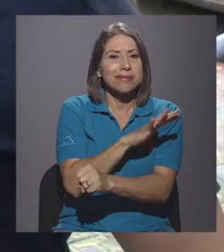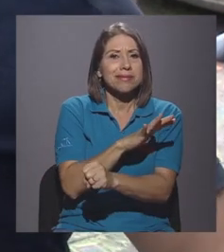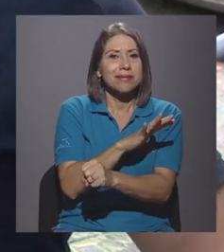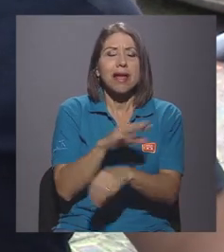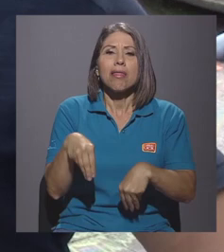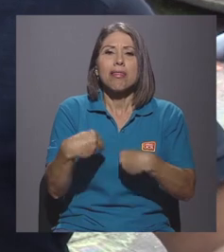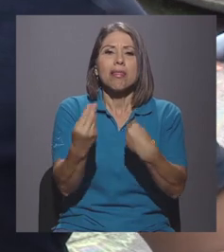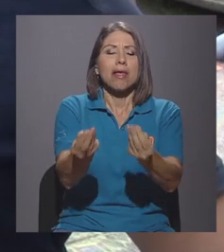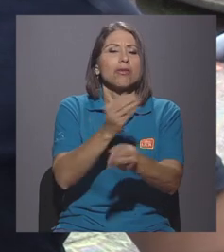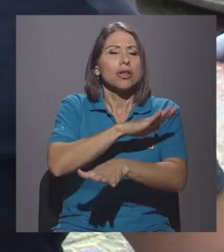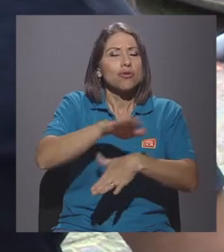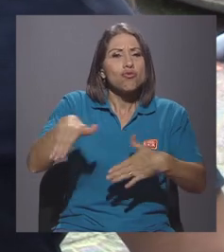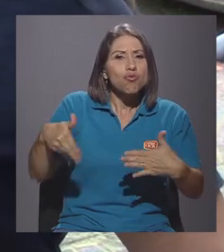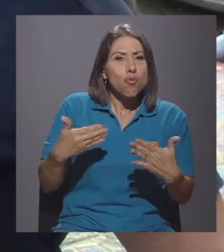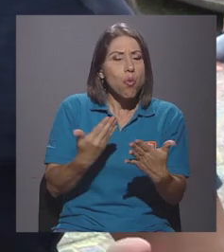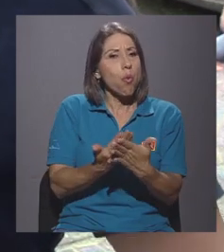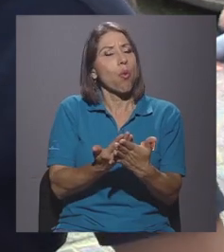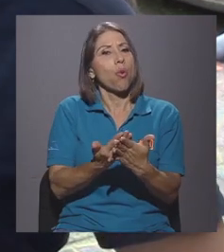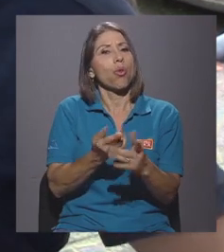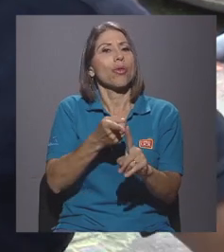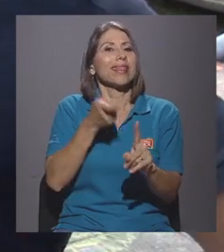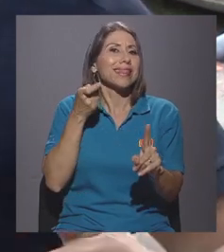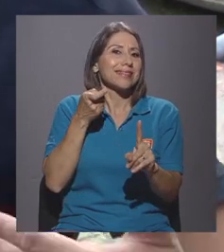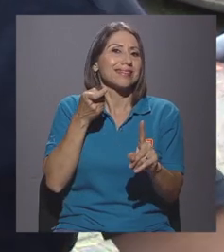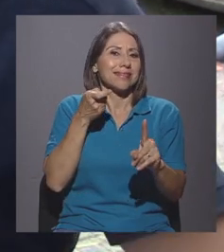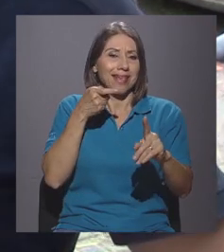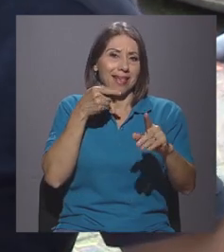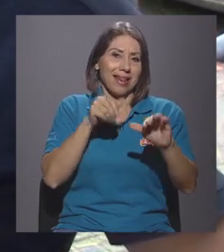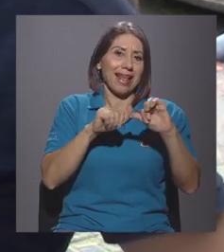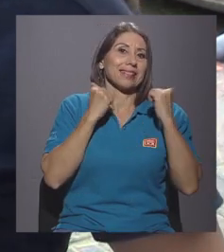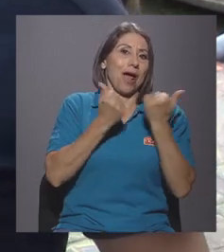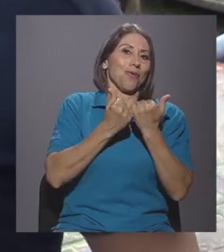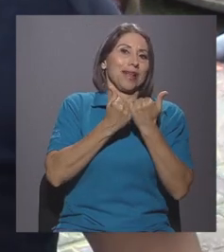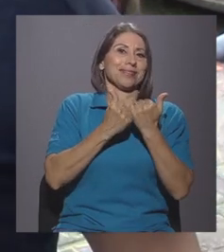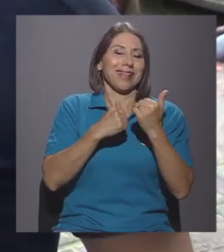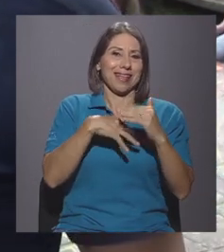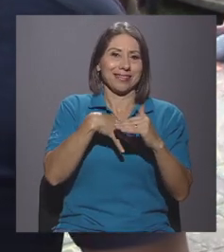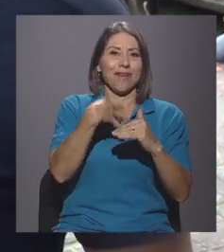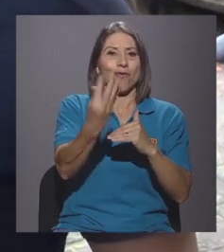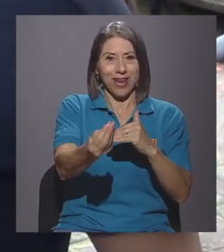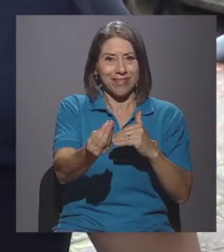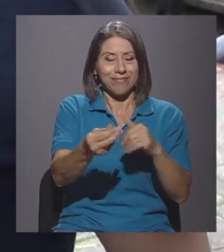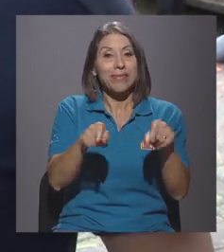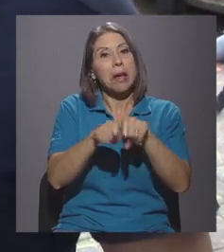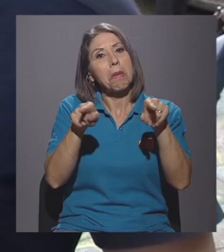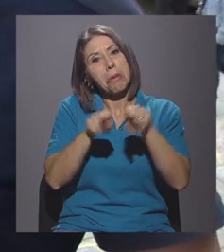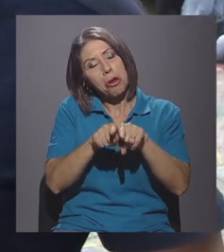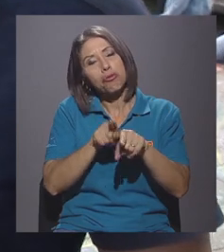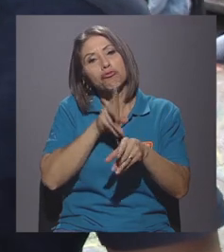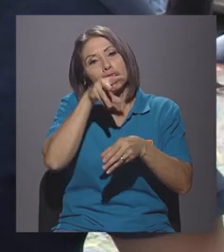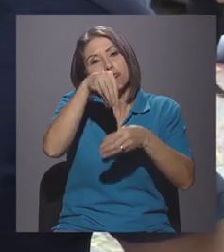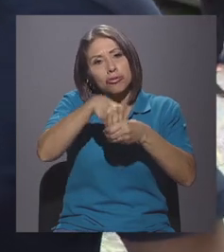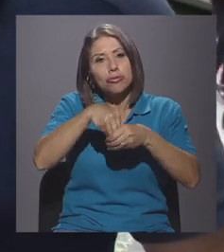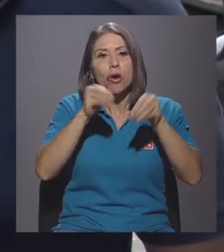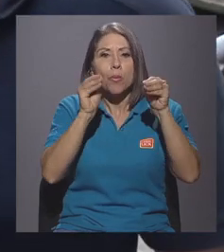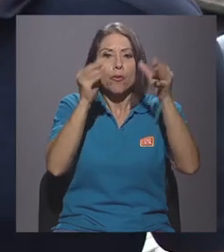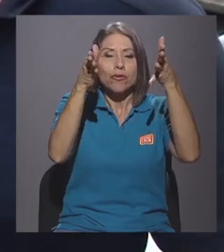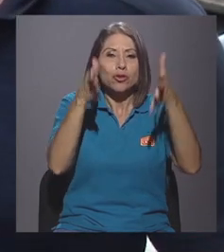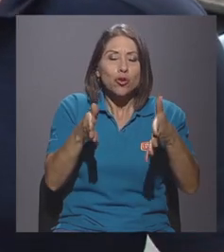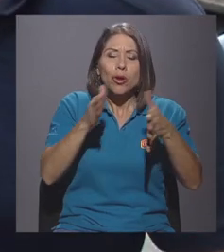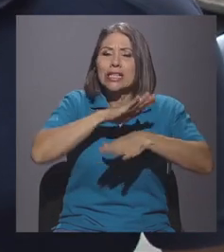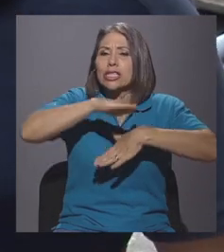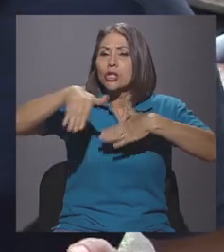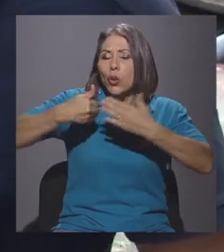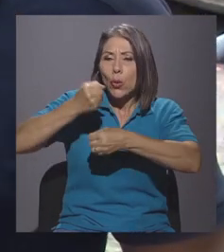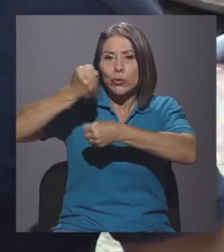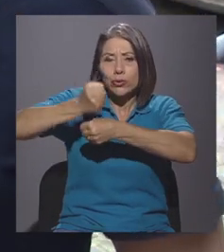lo que pueda desde las aulas hacia afuera, ¿verdad? Incluyendo los profesores, incluyendo todo el cuerpo que tiene la